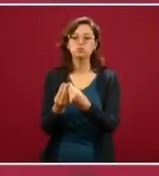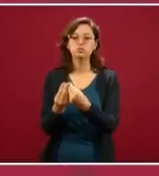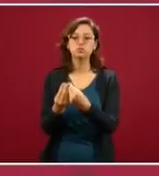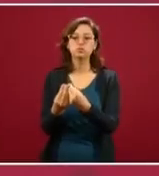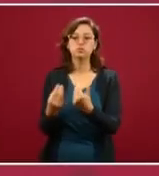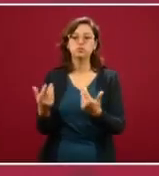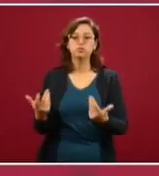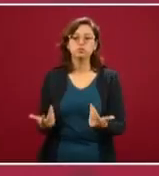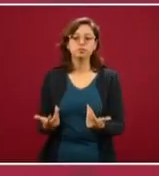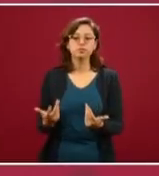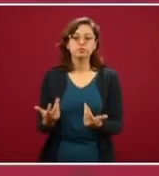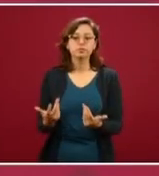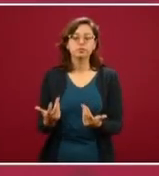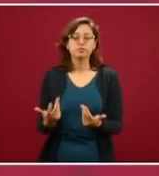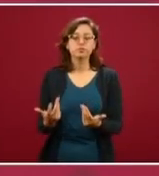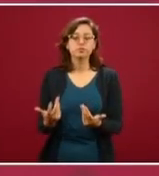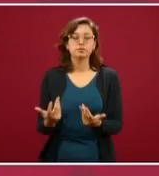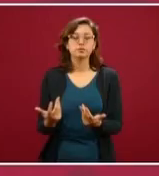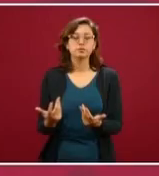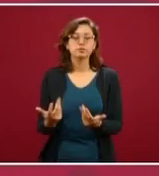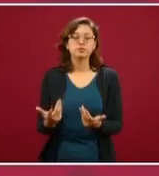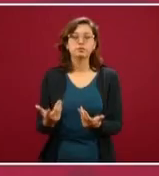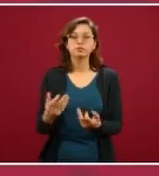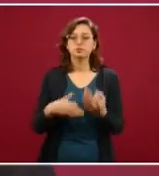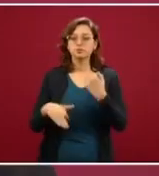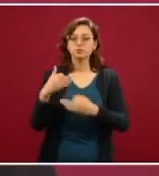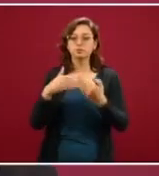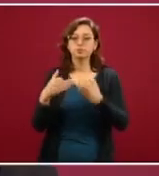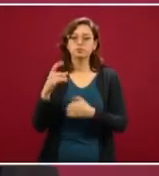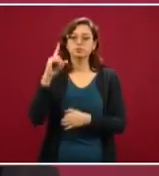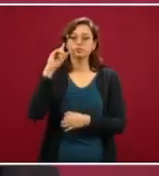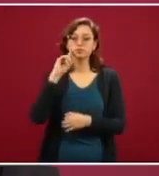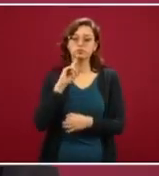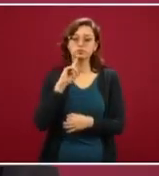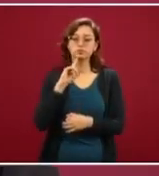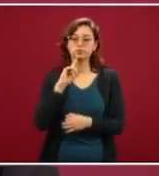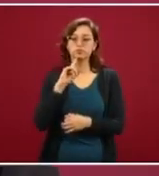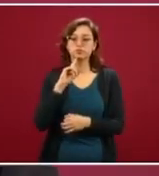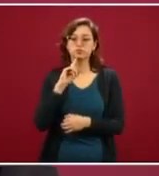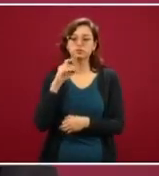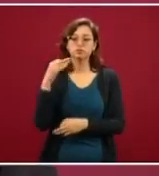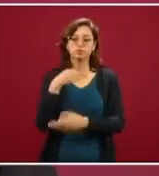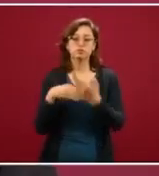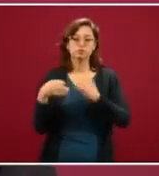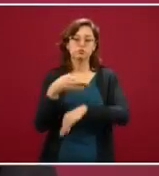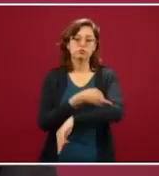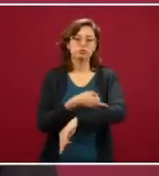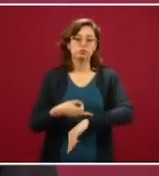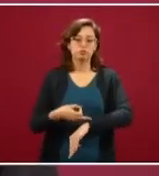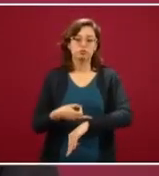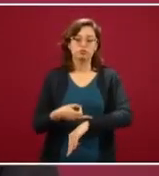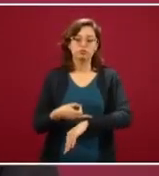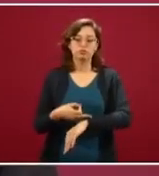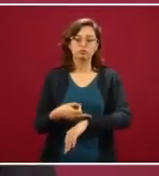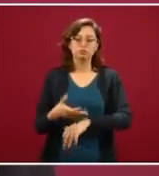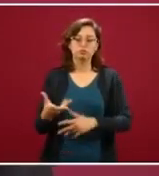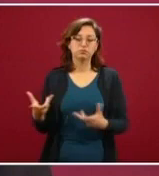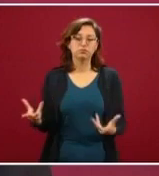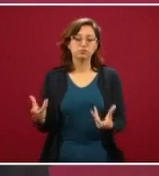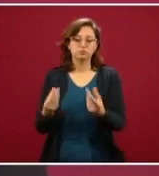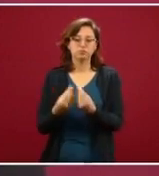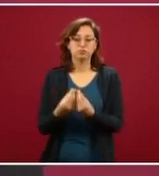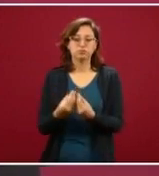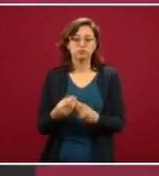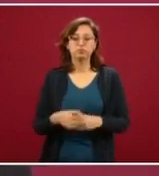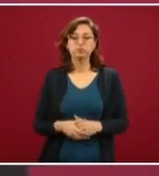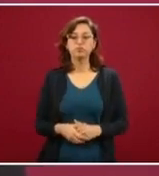de todas las mujeres, de todas las todos los familiares de las víctimas, de los